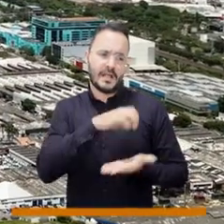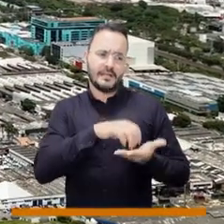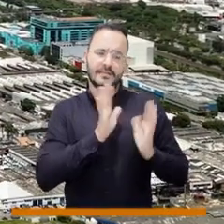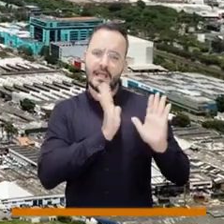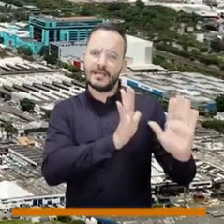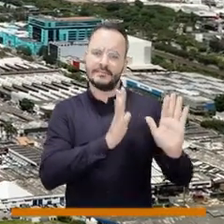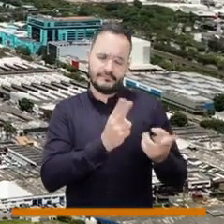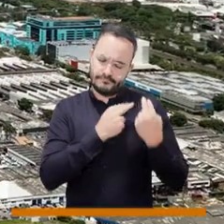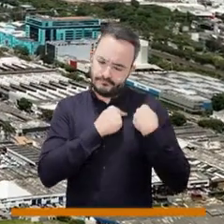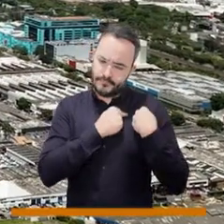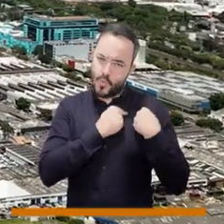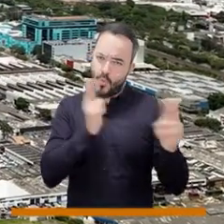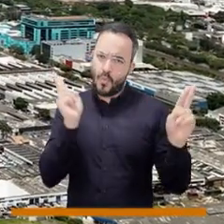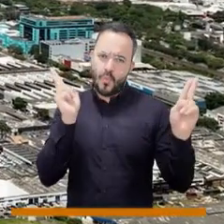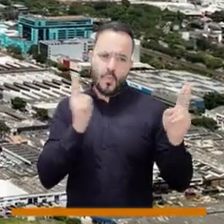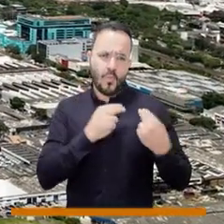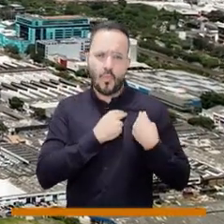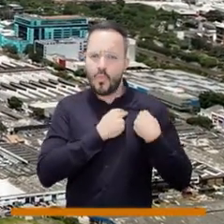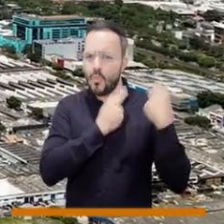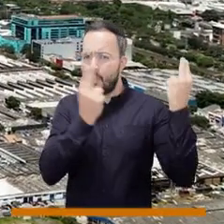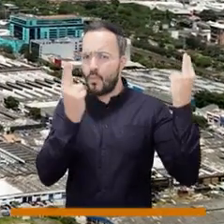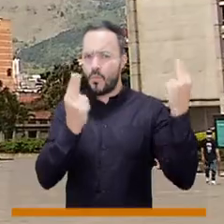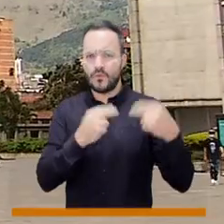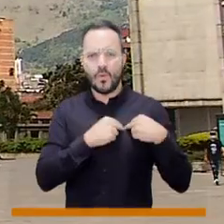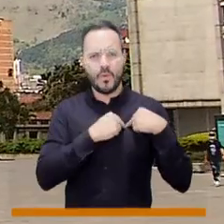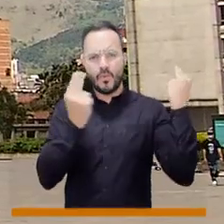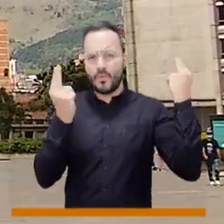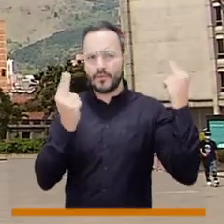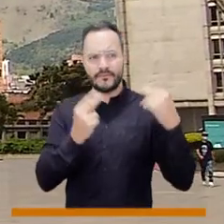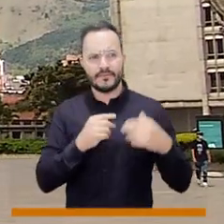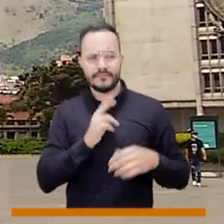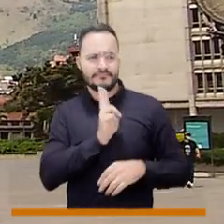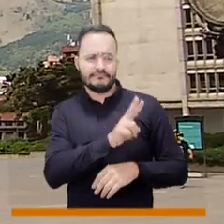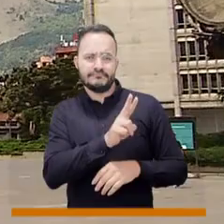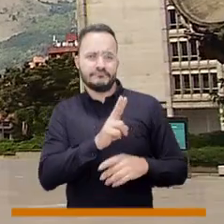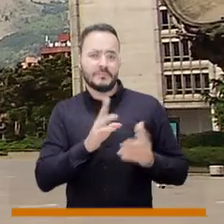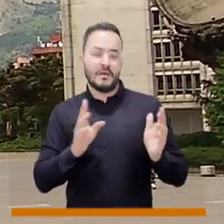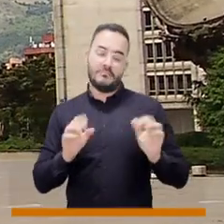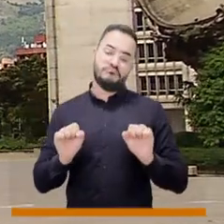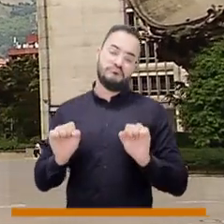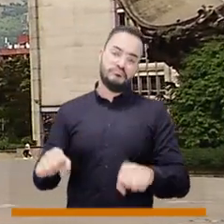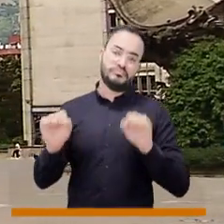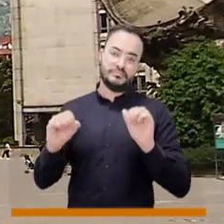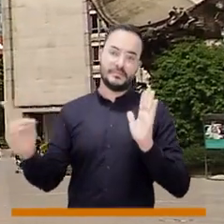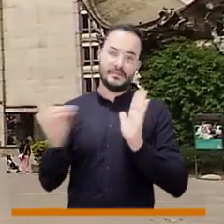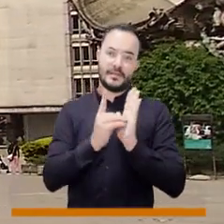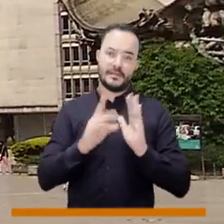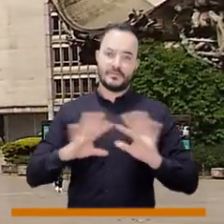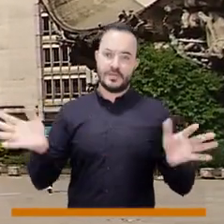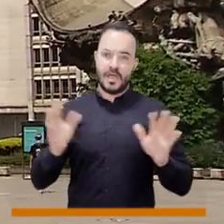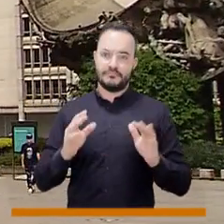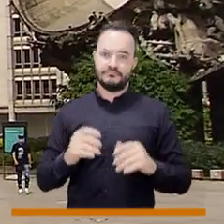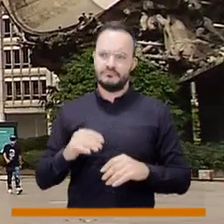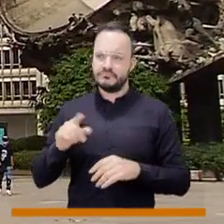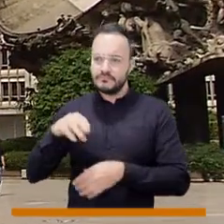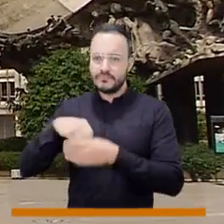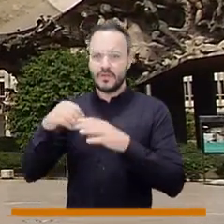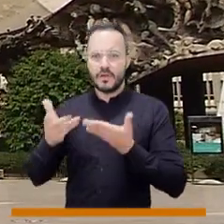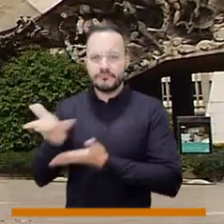discutió porque esta administración ha sido tan irresponsable que lo primero que hizo fue simplemente